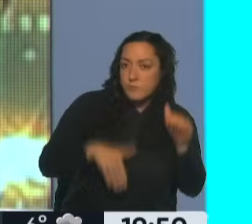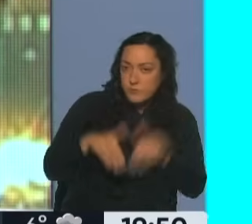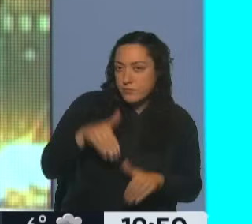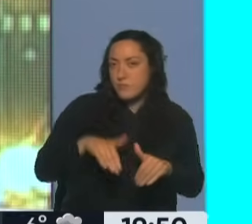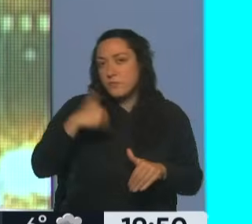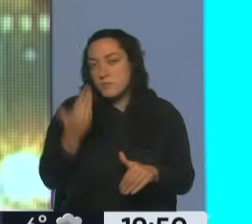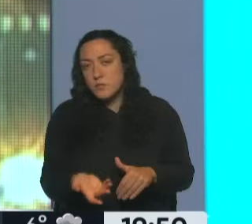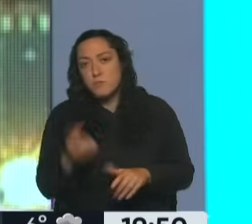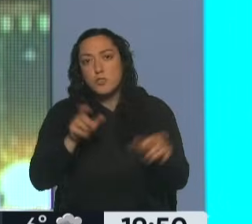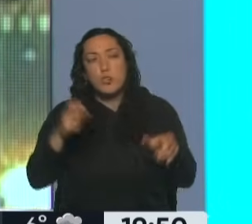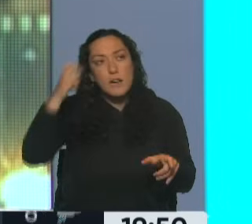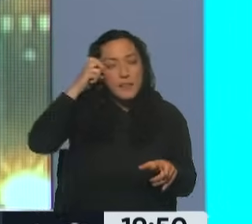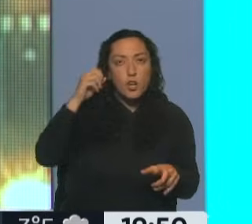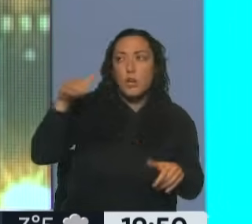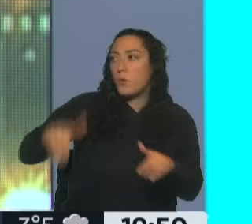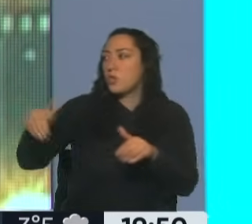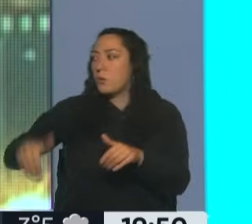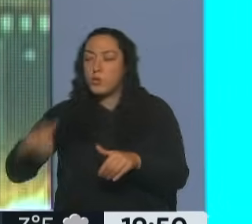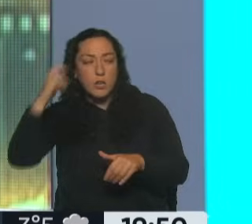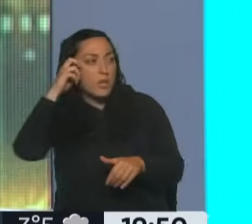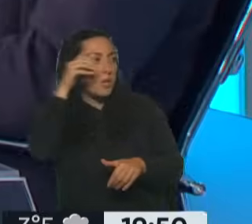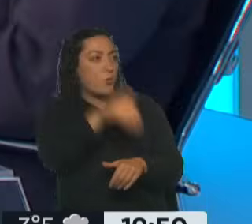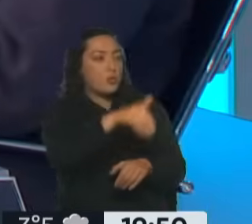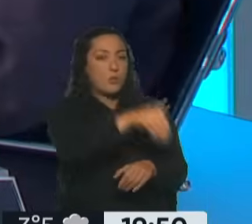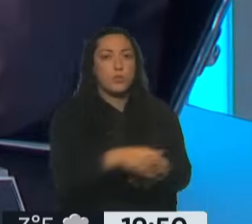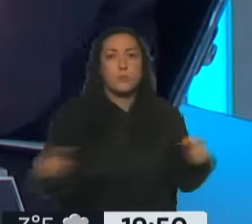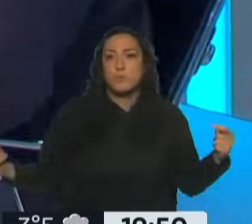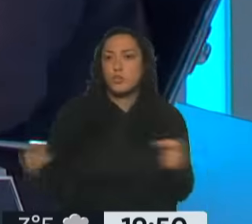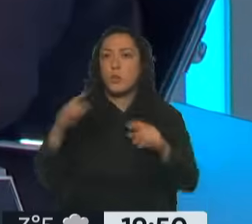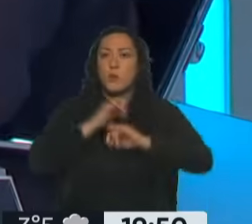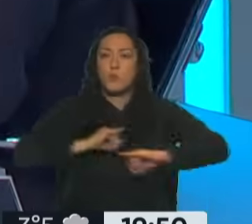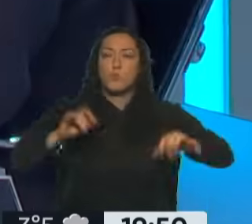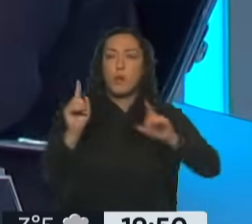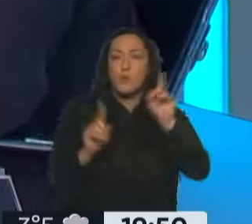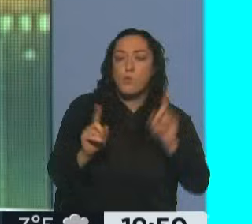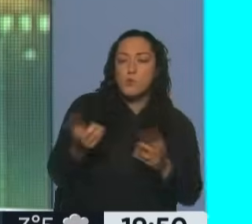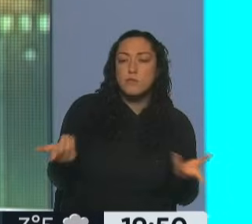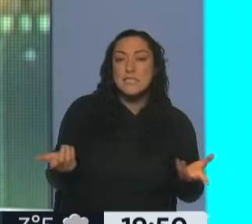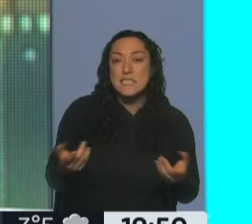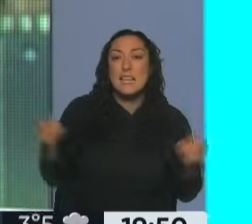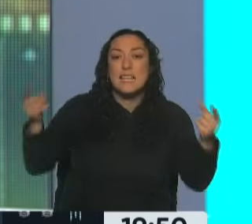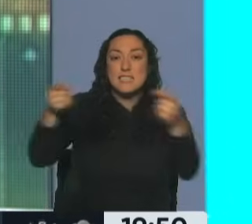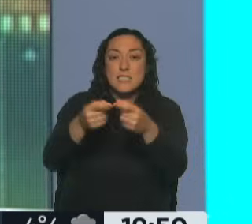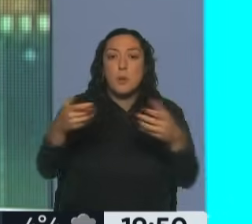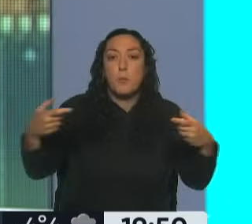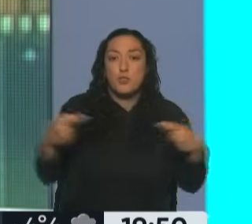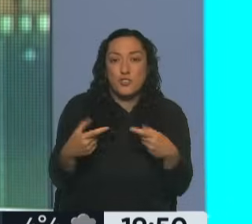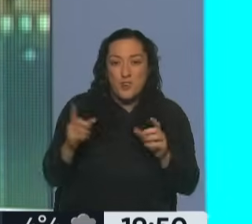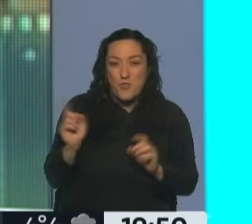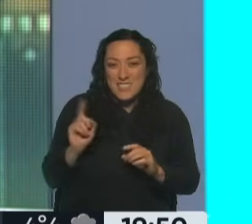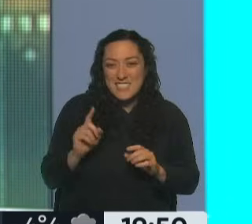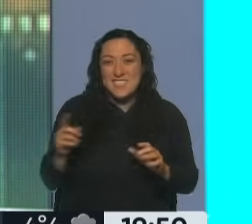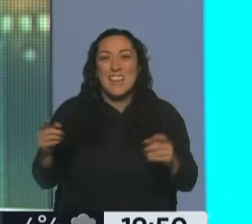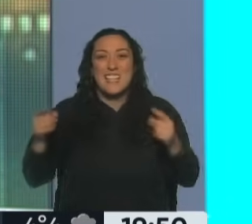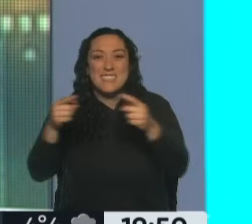con radicales que votaban por un lado, que ya anuncian que van a ser oposición. Luis, en realidad hablamos del destino de la oposición, no hablamos del destino